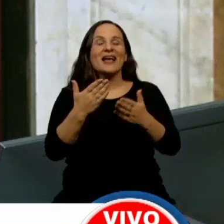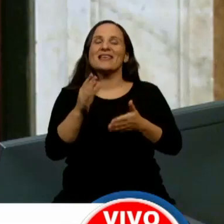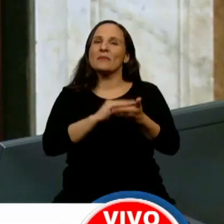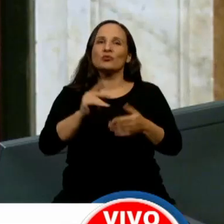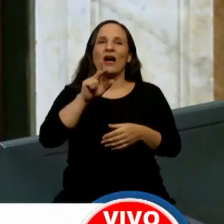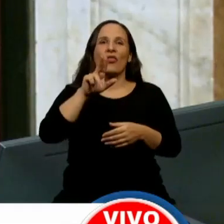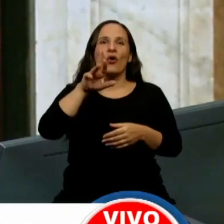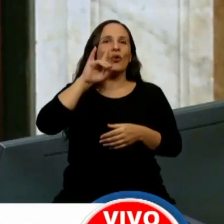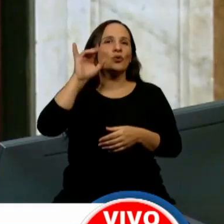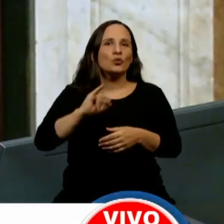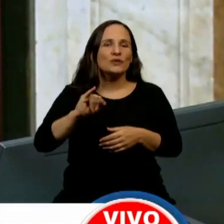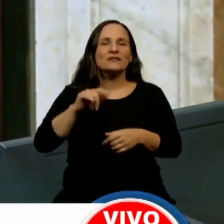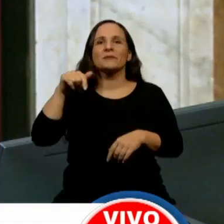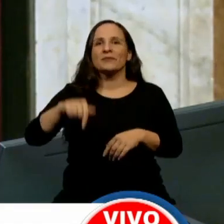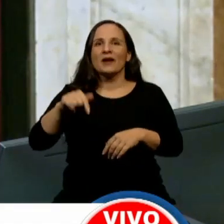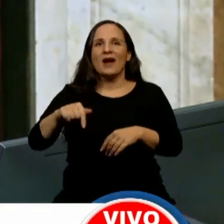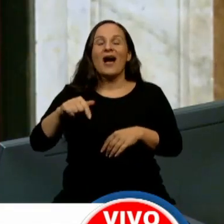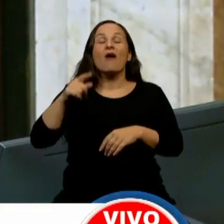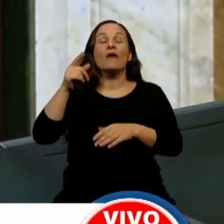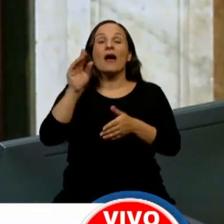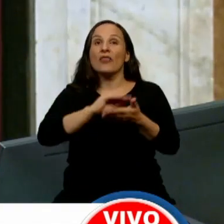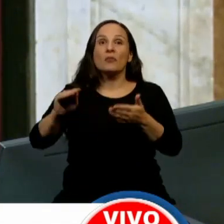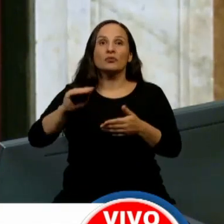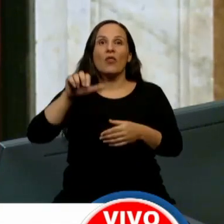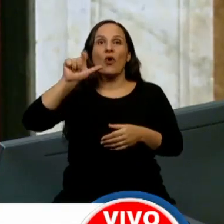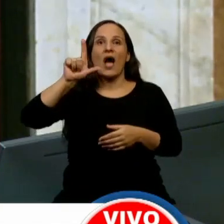En el uso de la palabra el diputado Karim Alumes Godio.